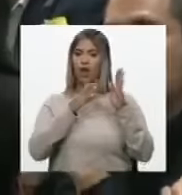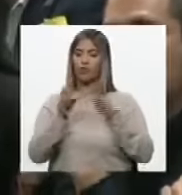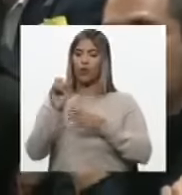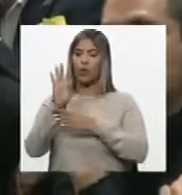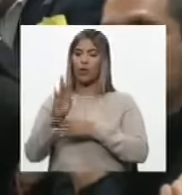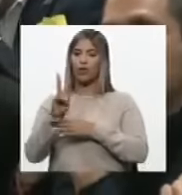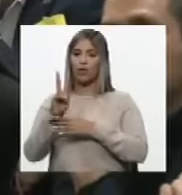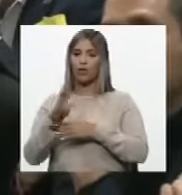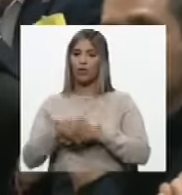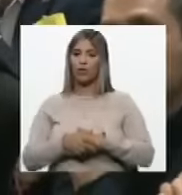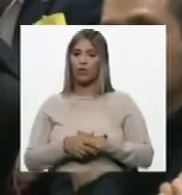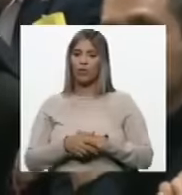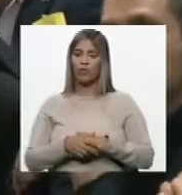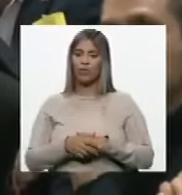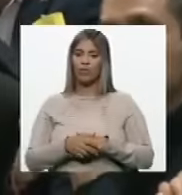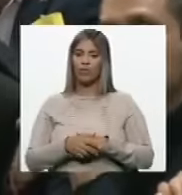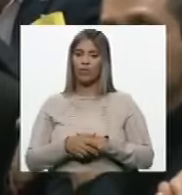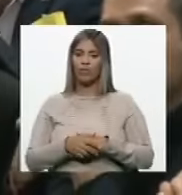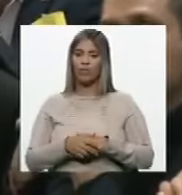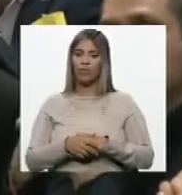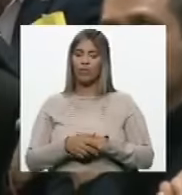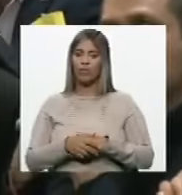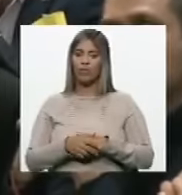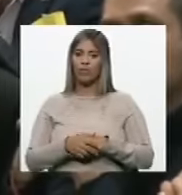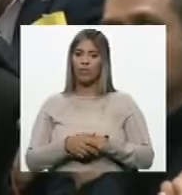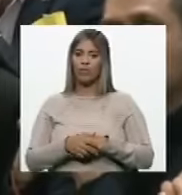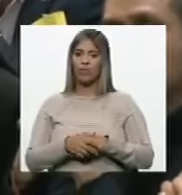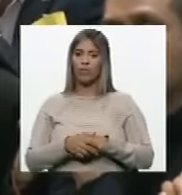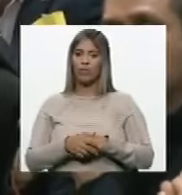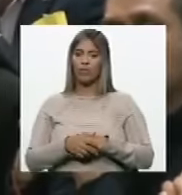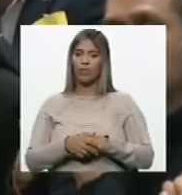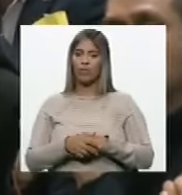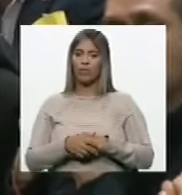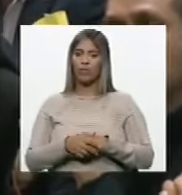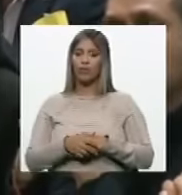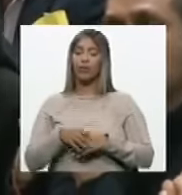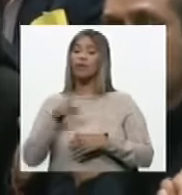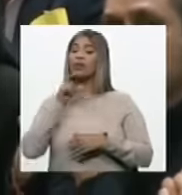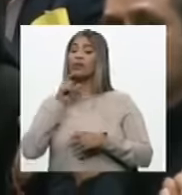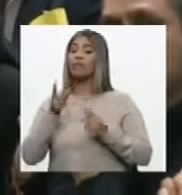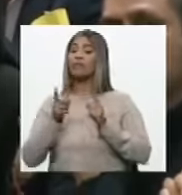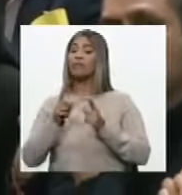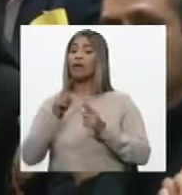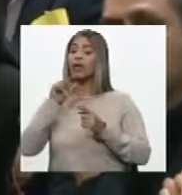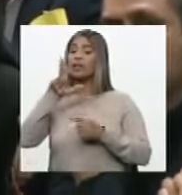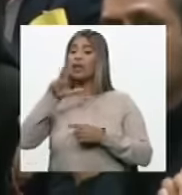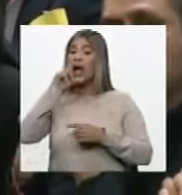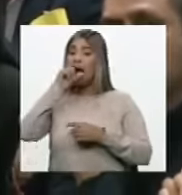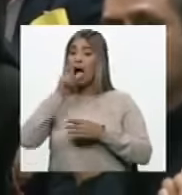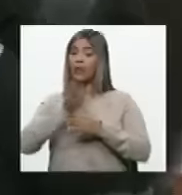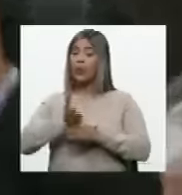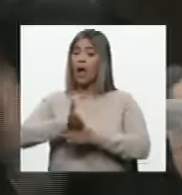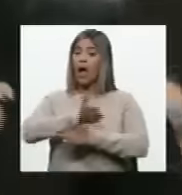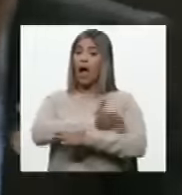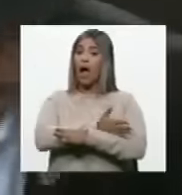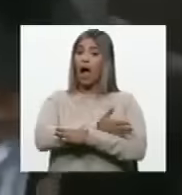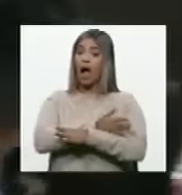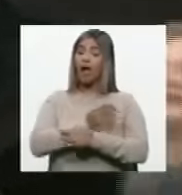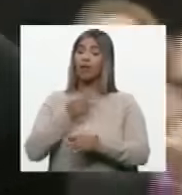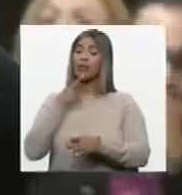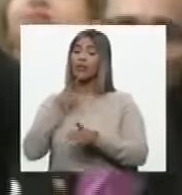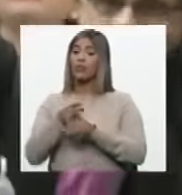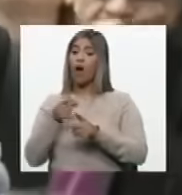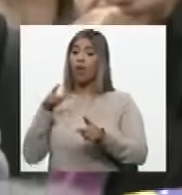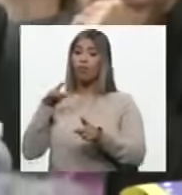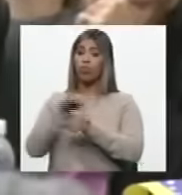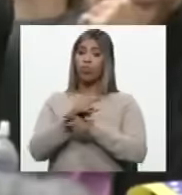1942, sí, por favor, alguien me podría recordar, el golpe fue el 18 de octubre del 45, ¿verdad? O sea, que fue 3 años antes del golpe de octubre